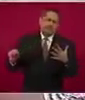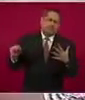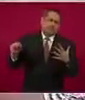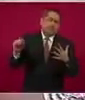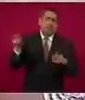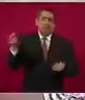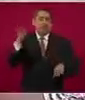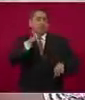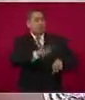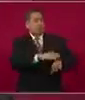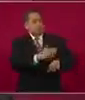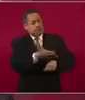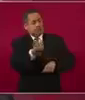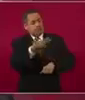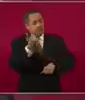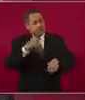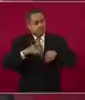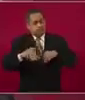el extranjero.